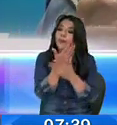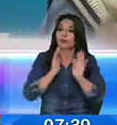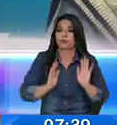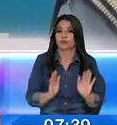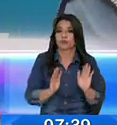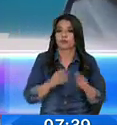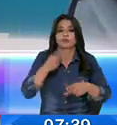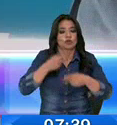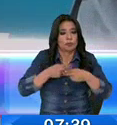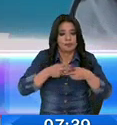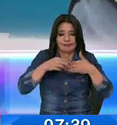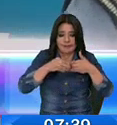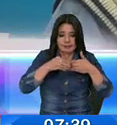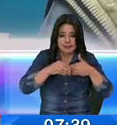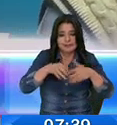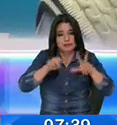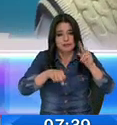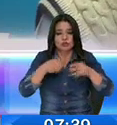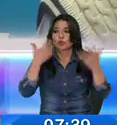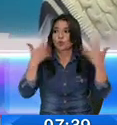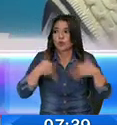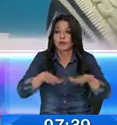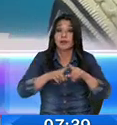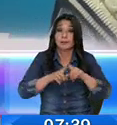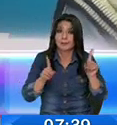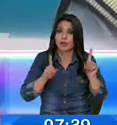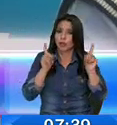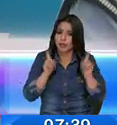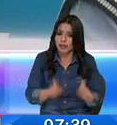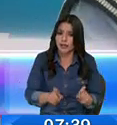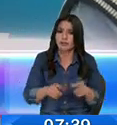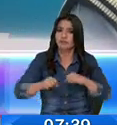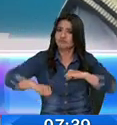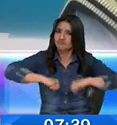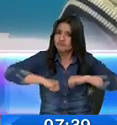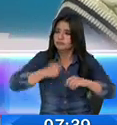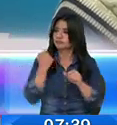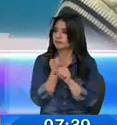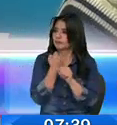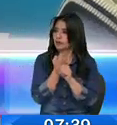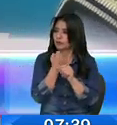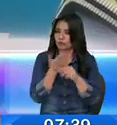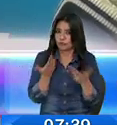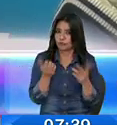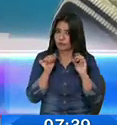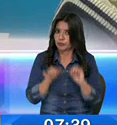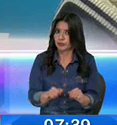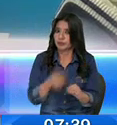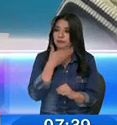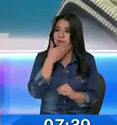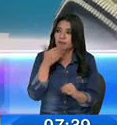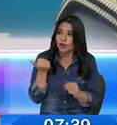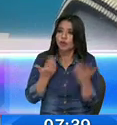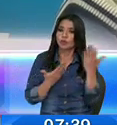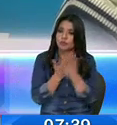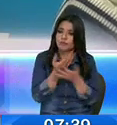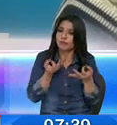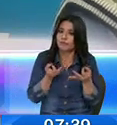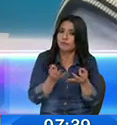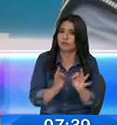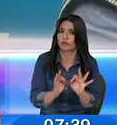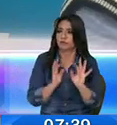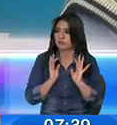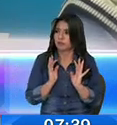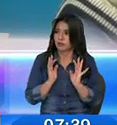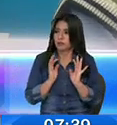como se llame con flexibilización nos implique sino una dinamización del sector laboral buscar nuevas formas que permitan